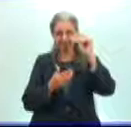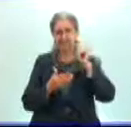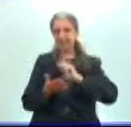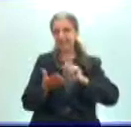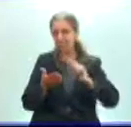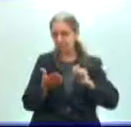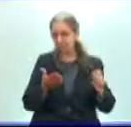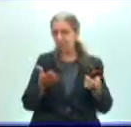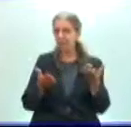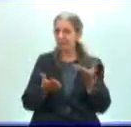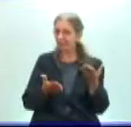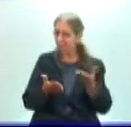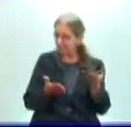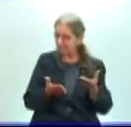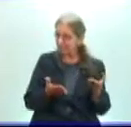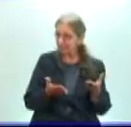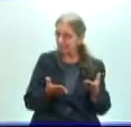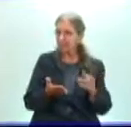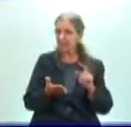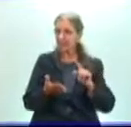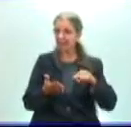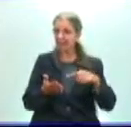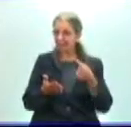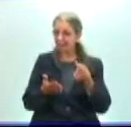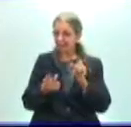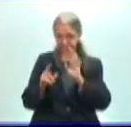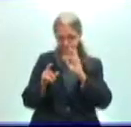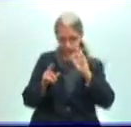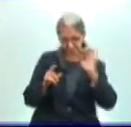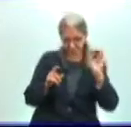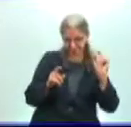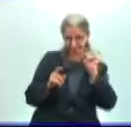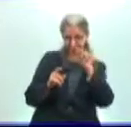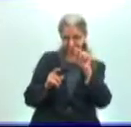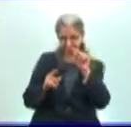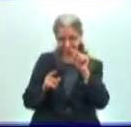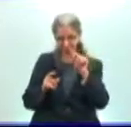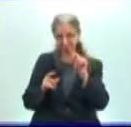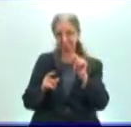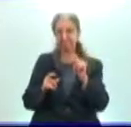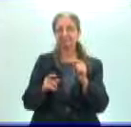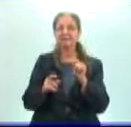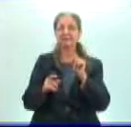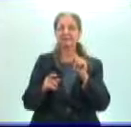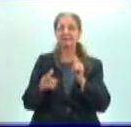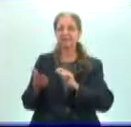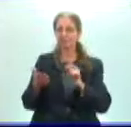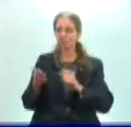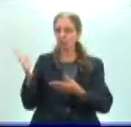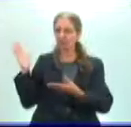Anota rápidamente la expresión que te va a permitir calcular esta altura.